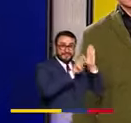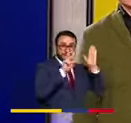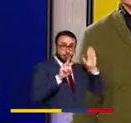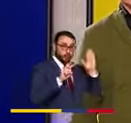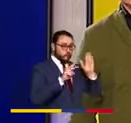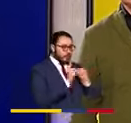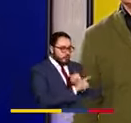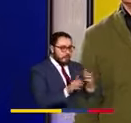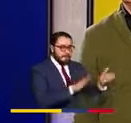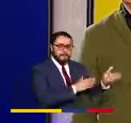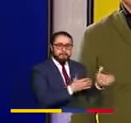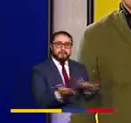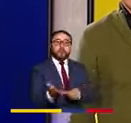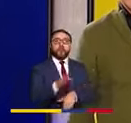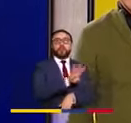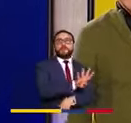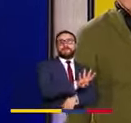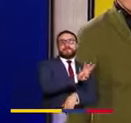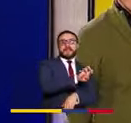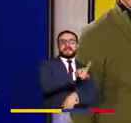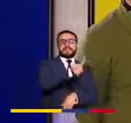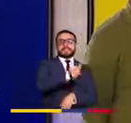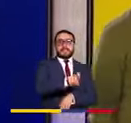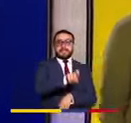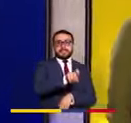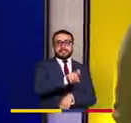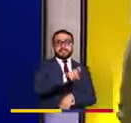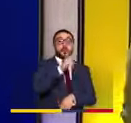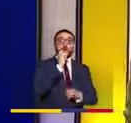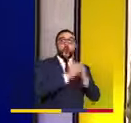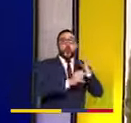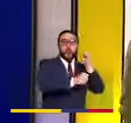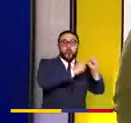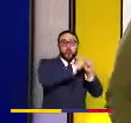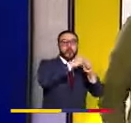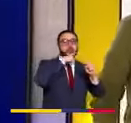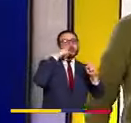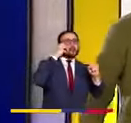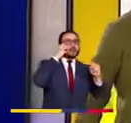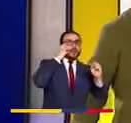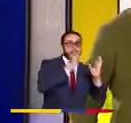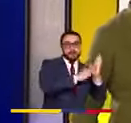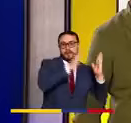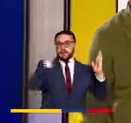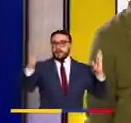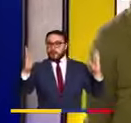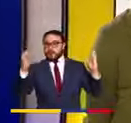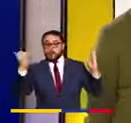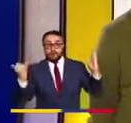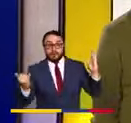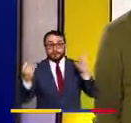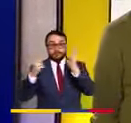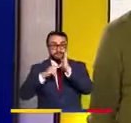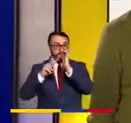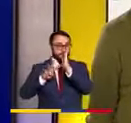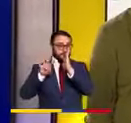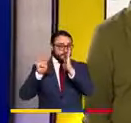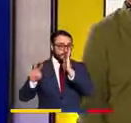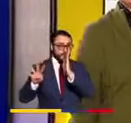en La Guajira en el año último de Duque, estamos a final del 24